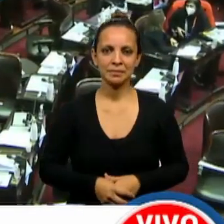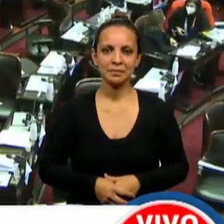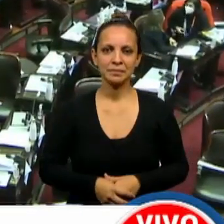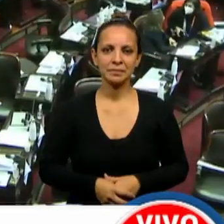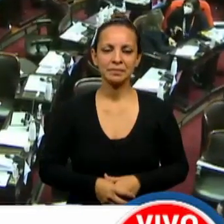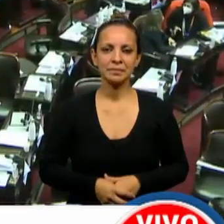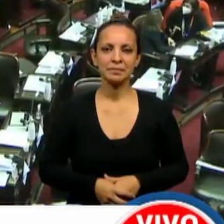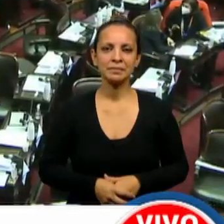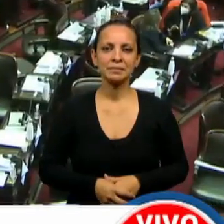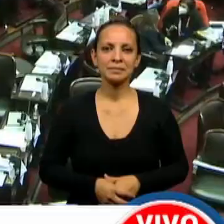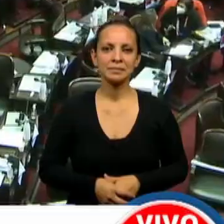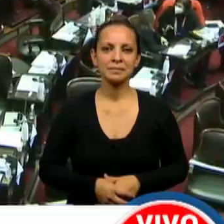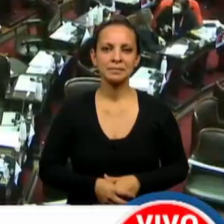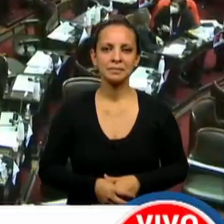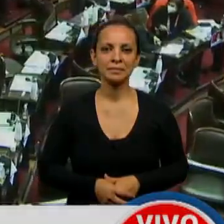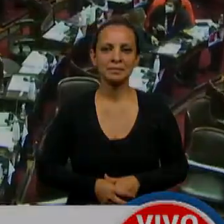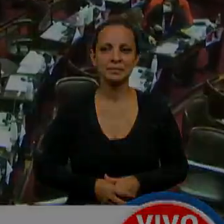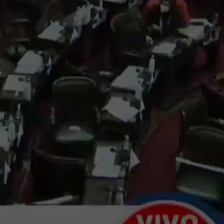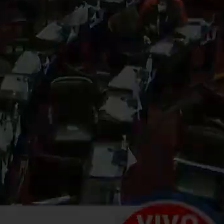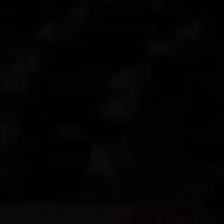Muchas gracias, diputado Félix.